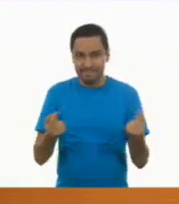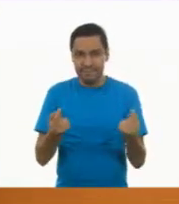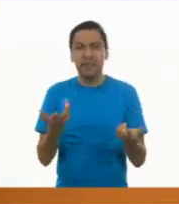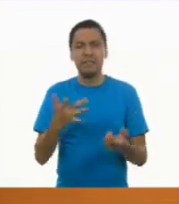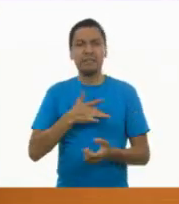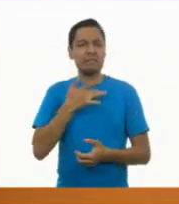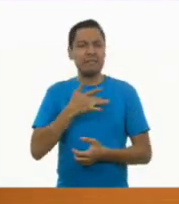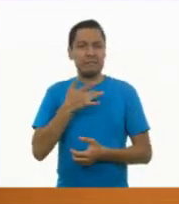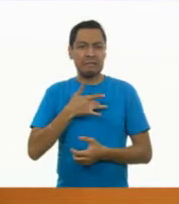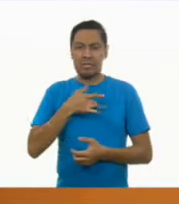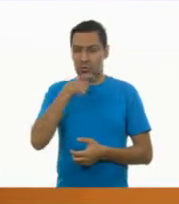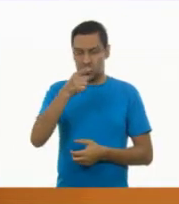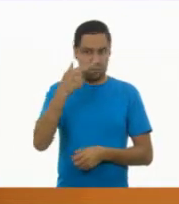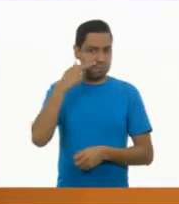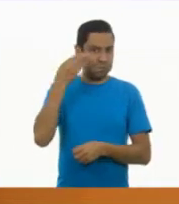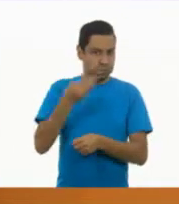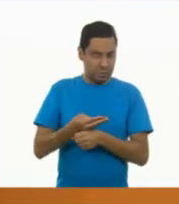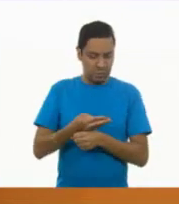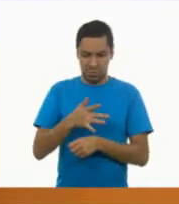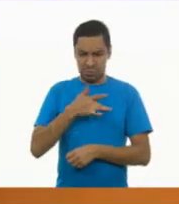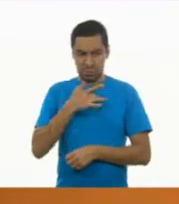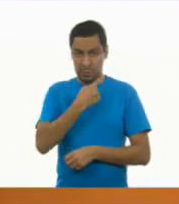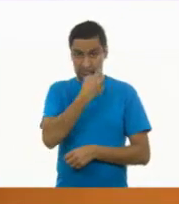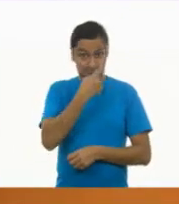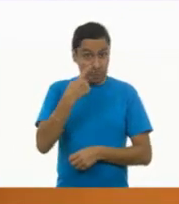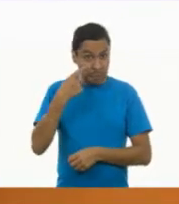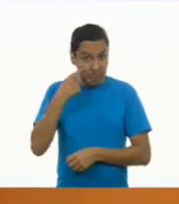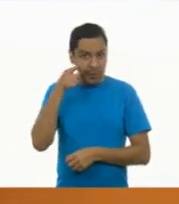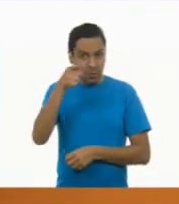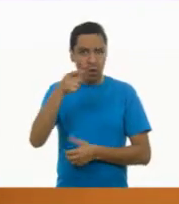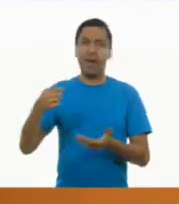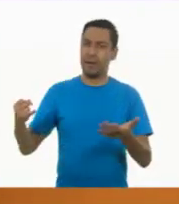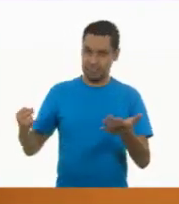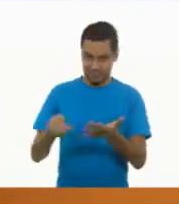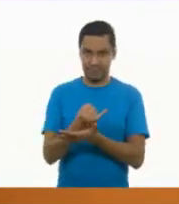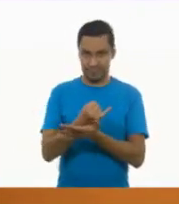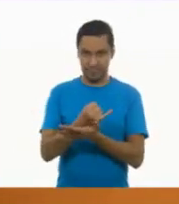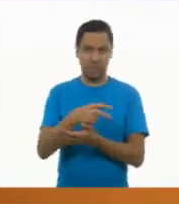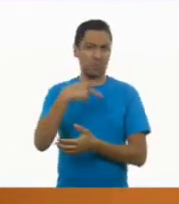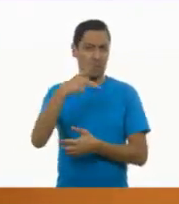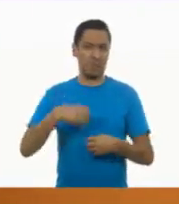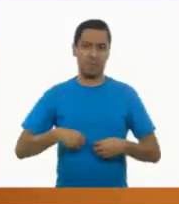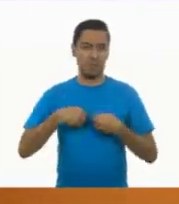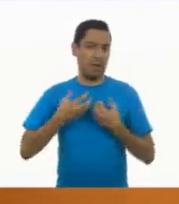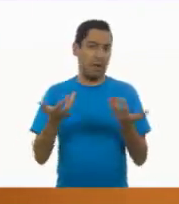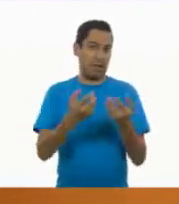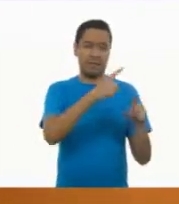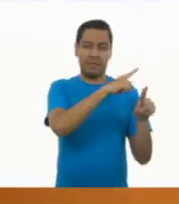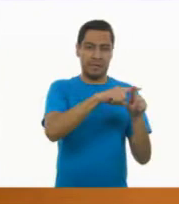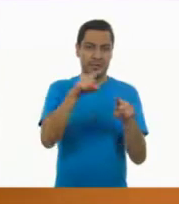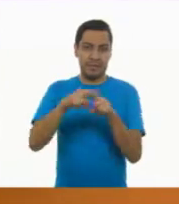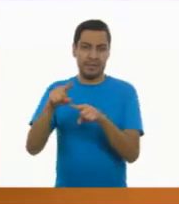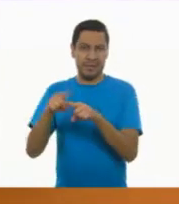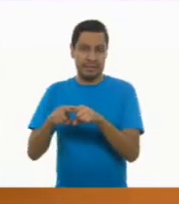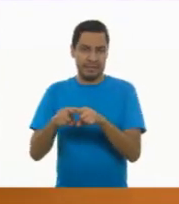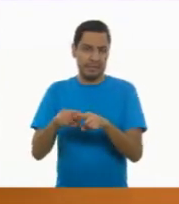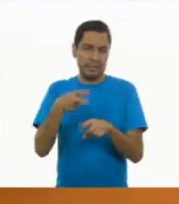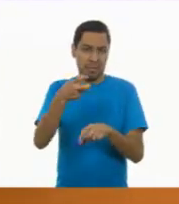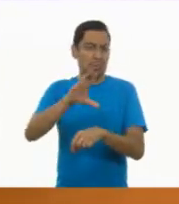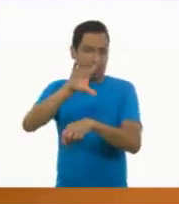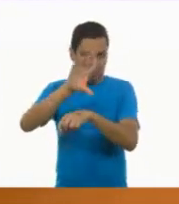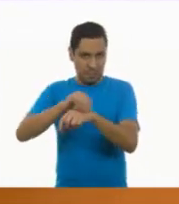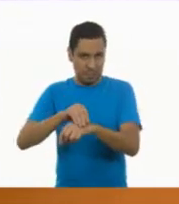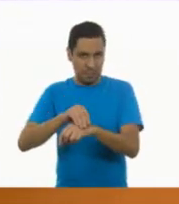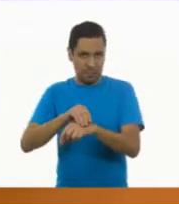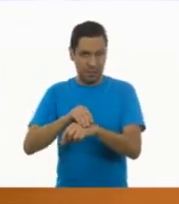cierta autonomía y libertad para expresarse y tomar decisiones en su vida cotidiana. Así se les demuestra que se les toma en